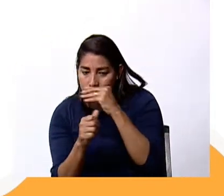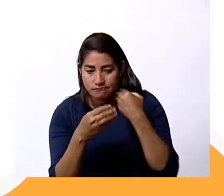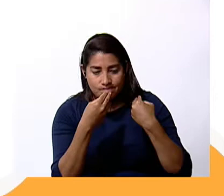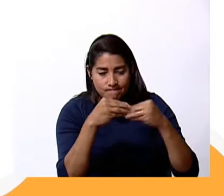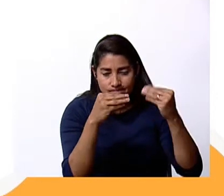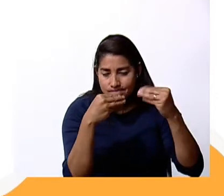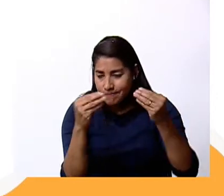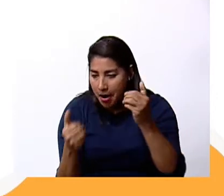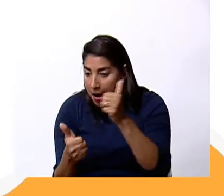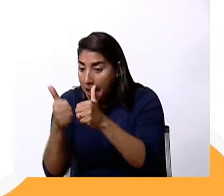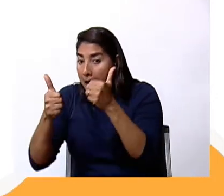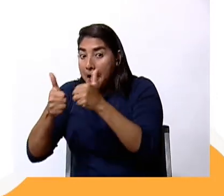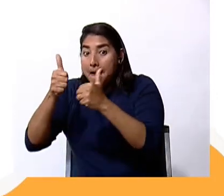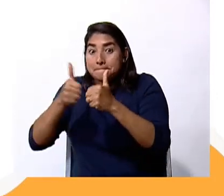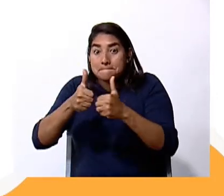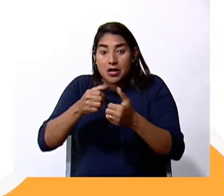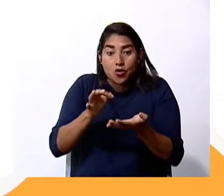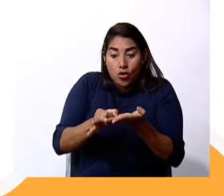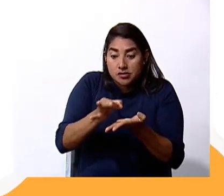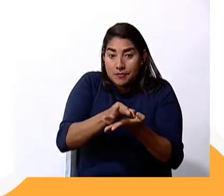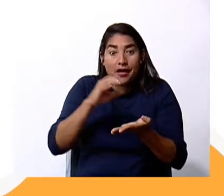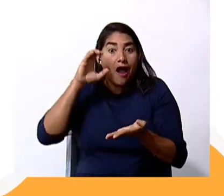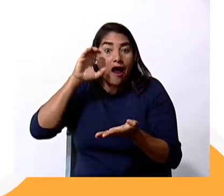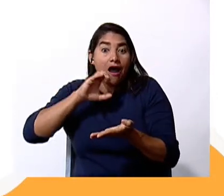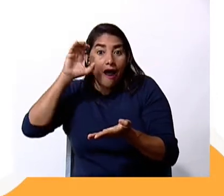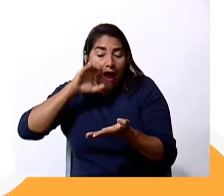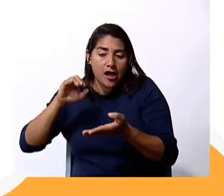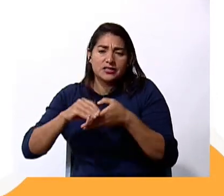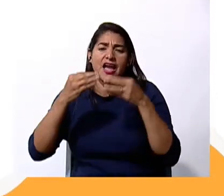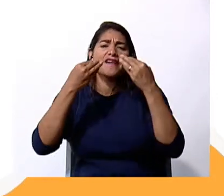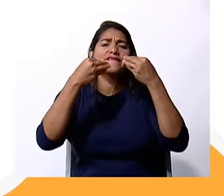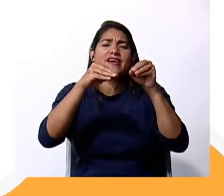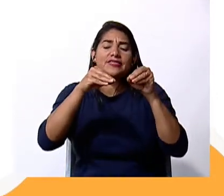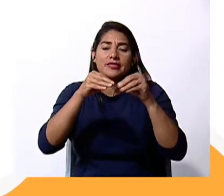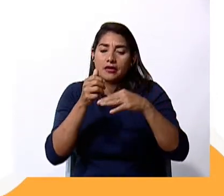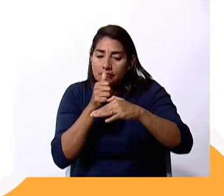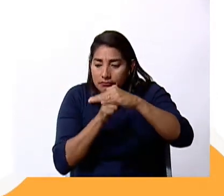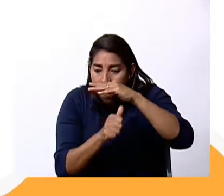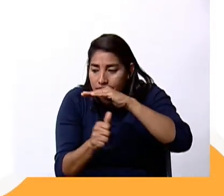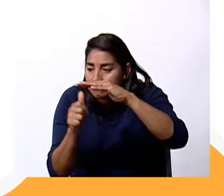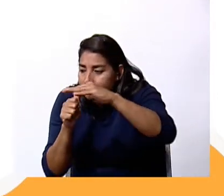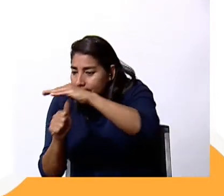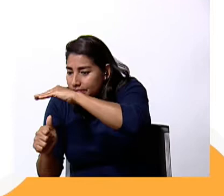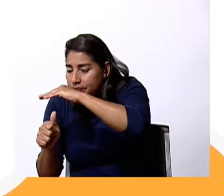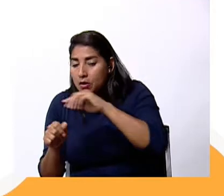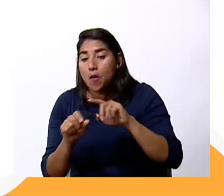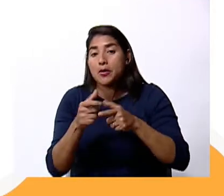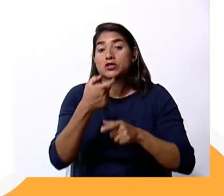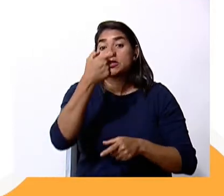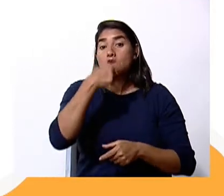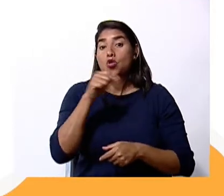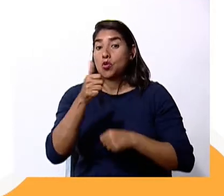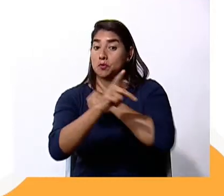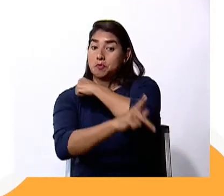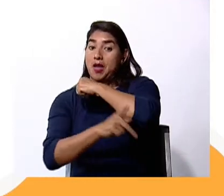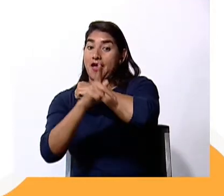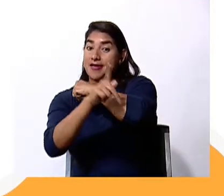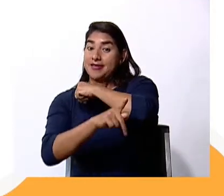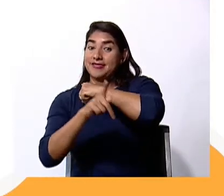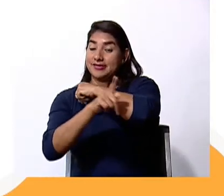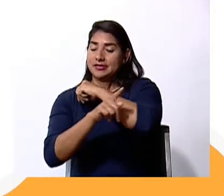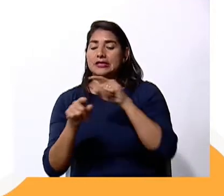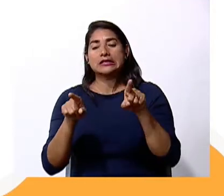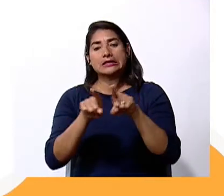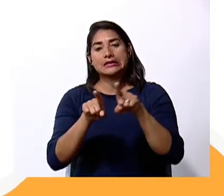mayor parte del cacao se les vendió en forma ilícita a ingleses y